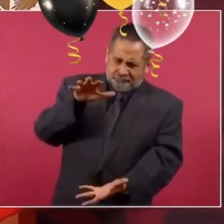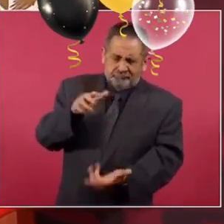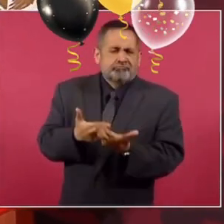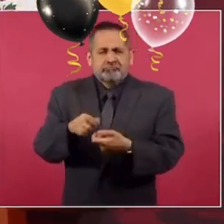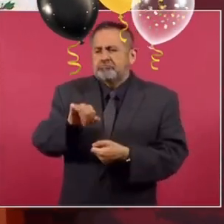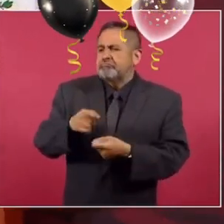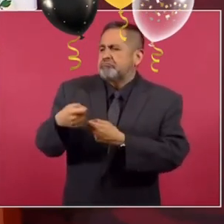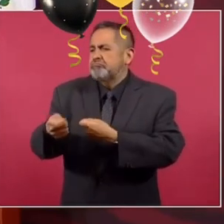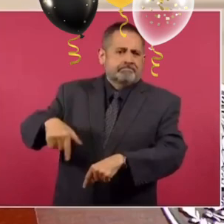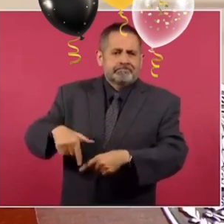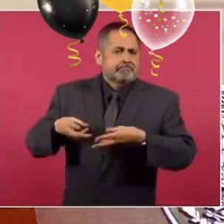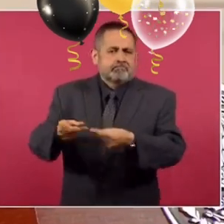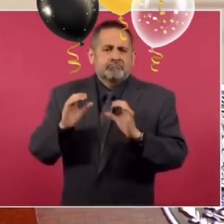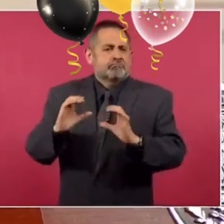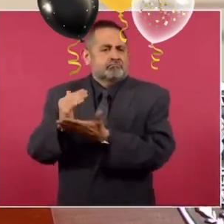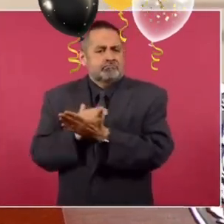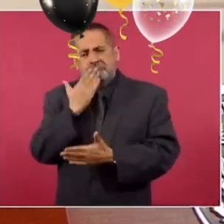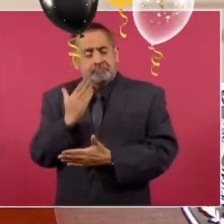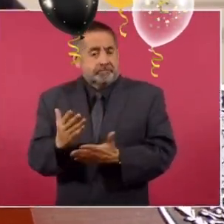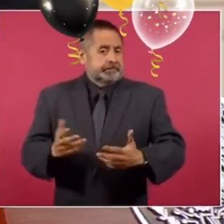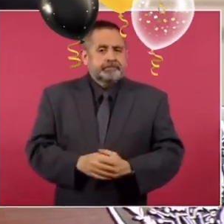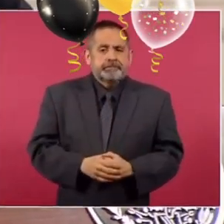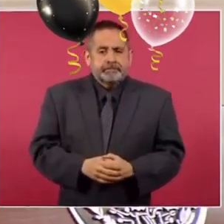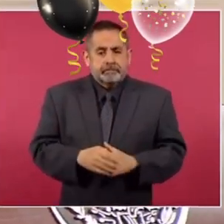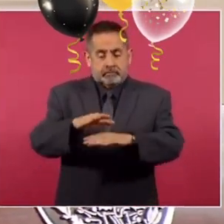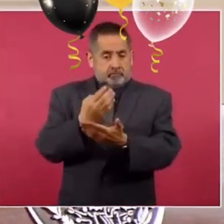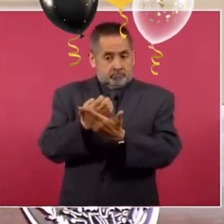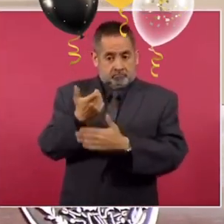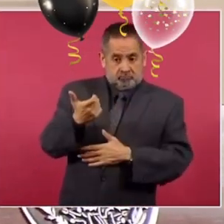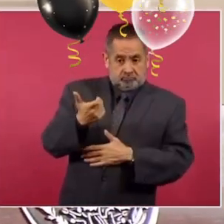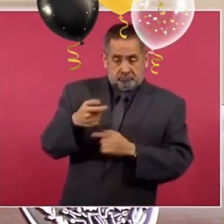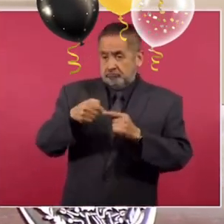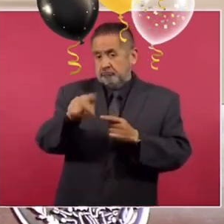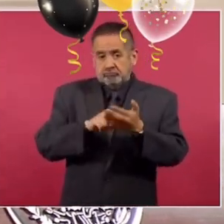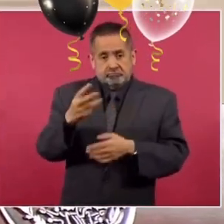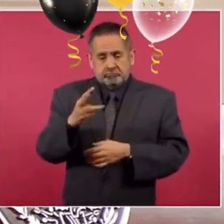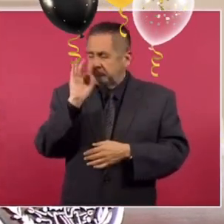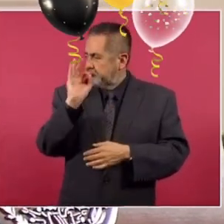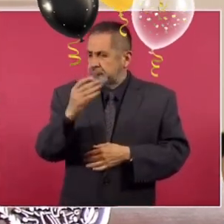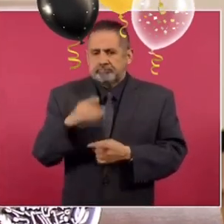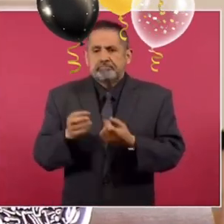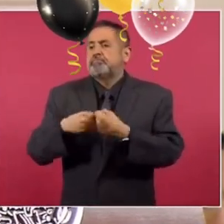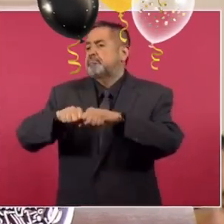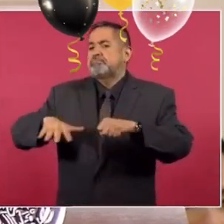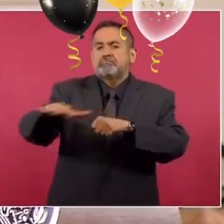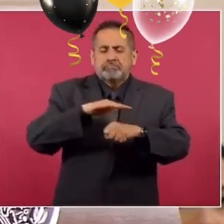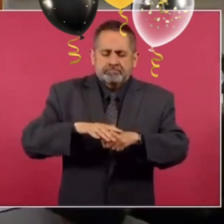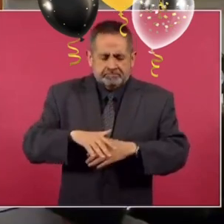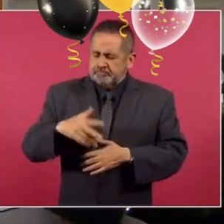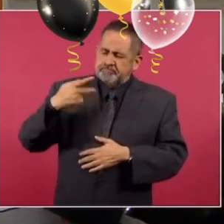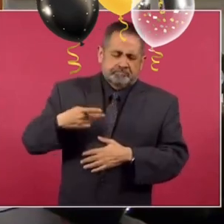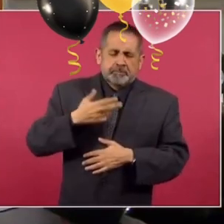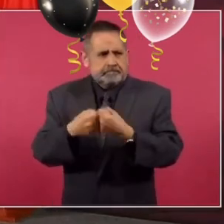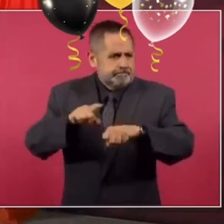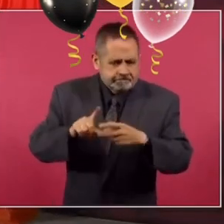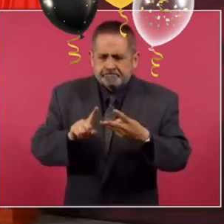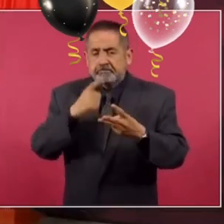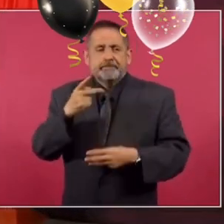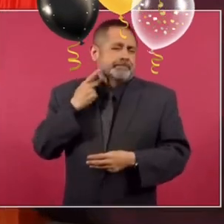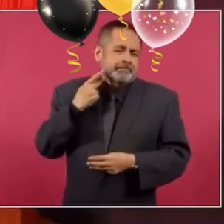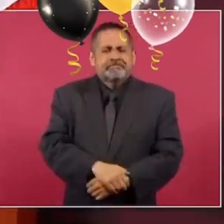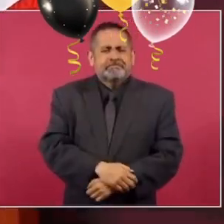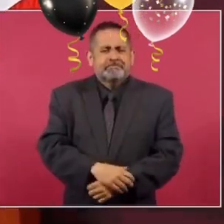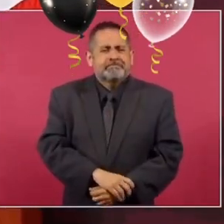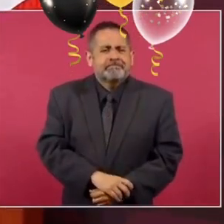nos va a alcanzar, rinde. Entonces, en lo económico, bien. En lo social, mucho mejor. Lo político,